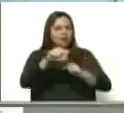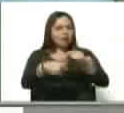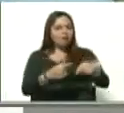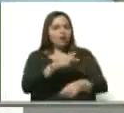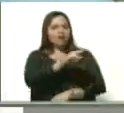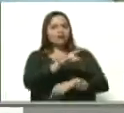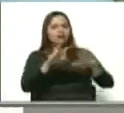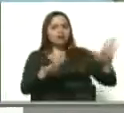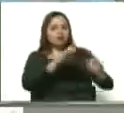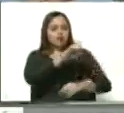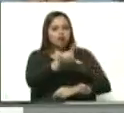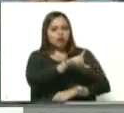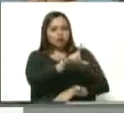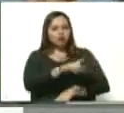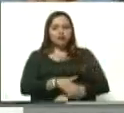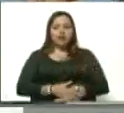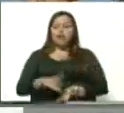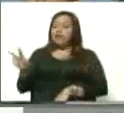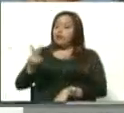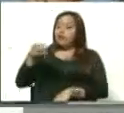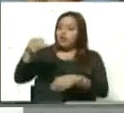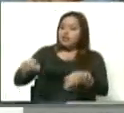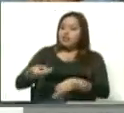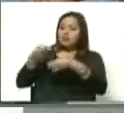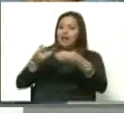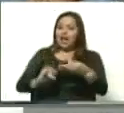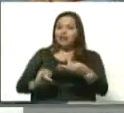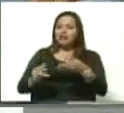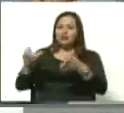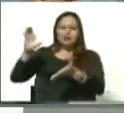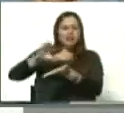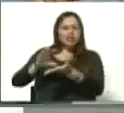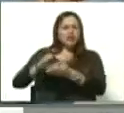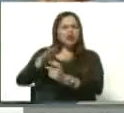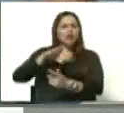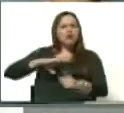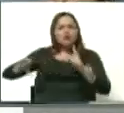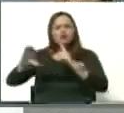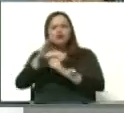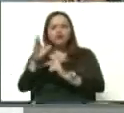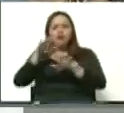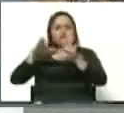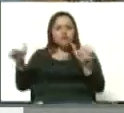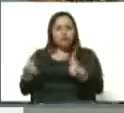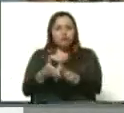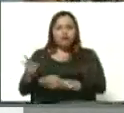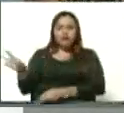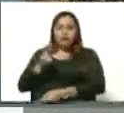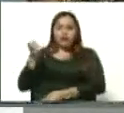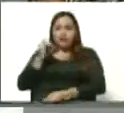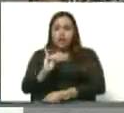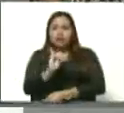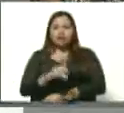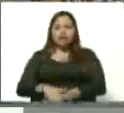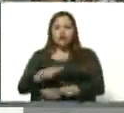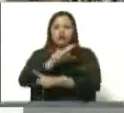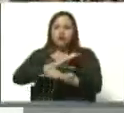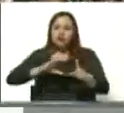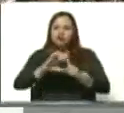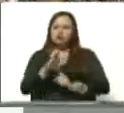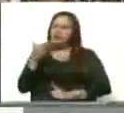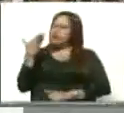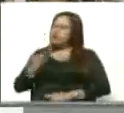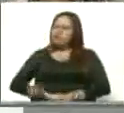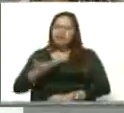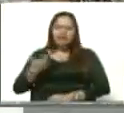29. Venezuela siempre ha sido epicentro cultural del mundo. Venezuela tiene una cultura